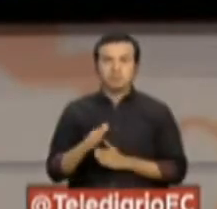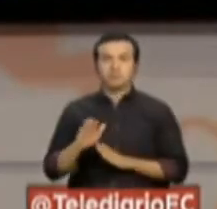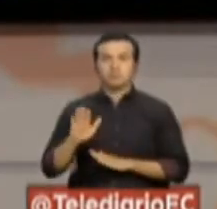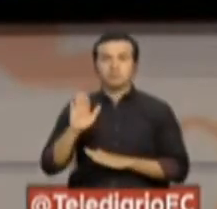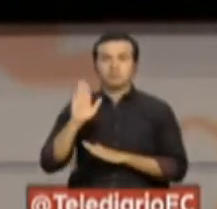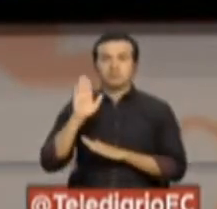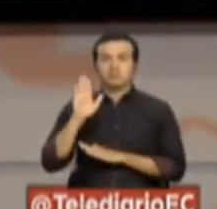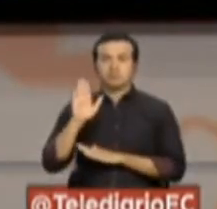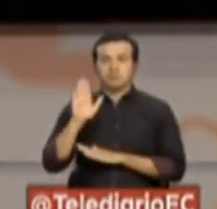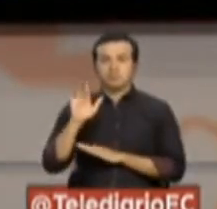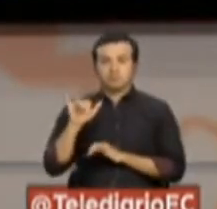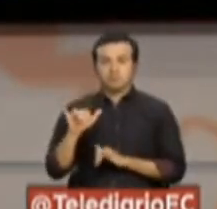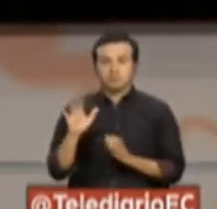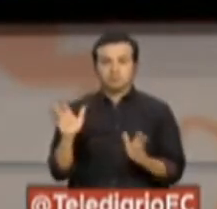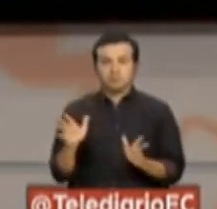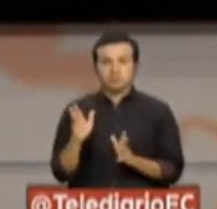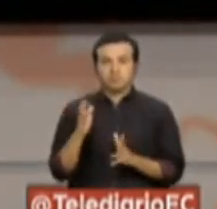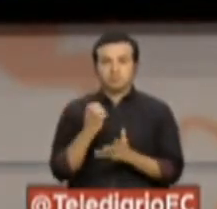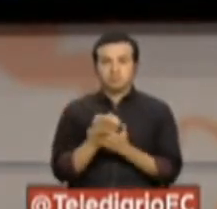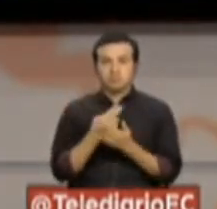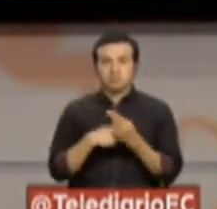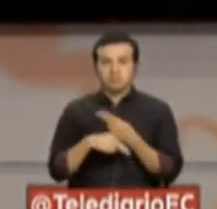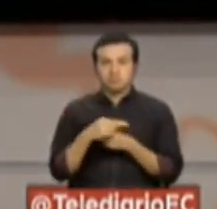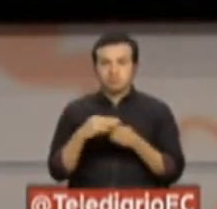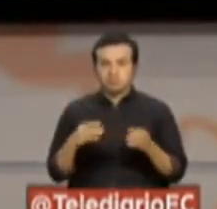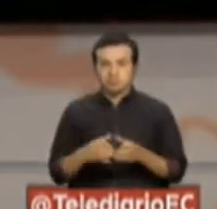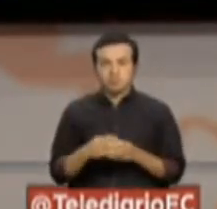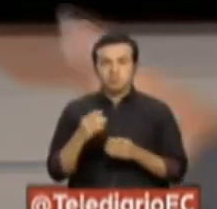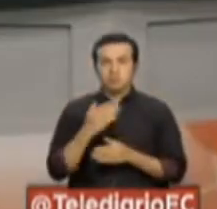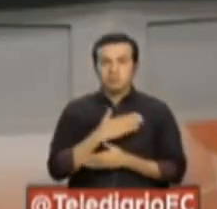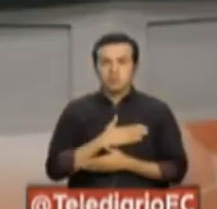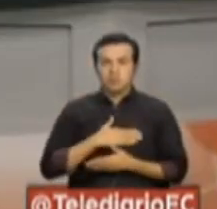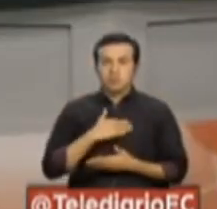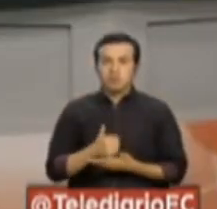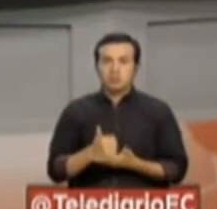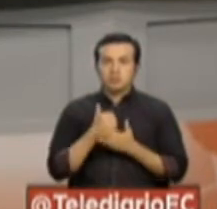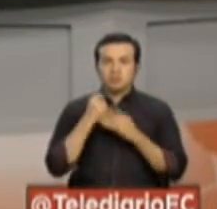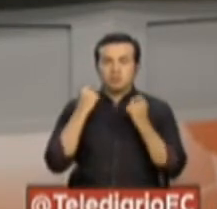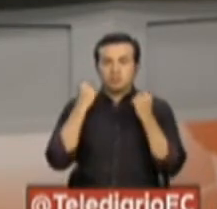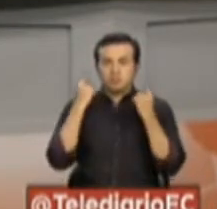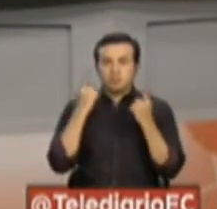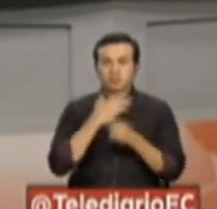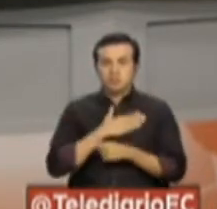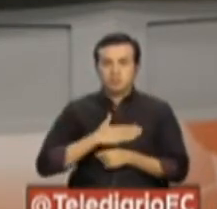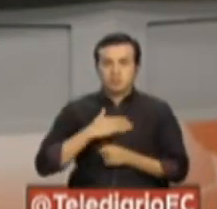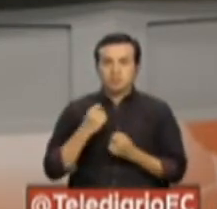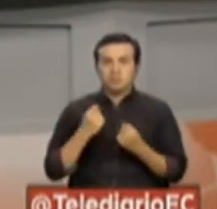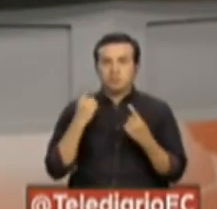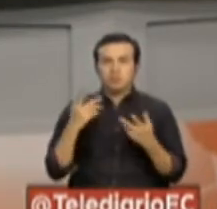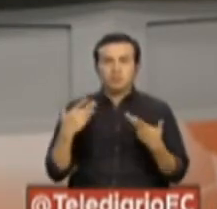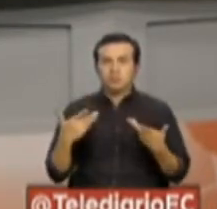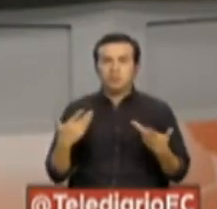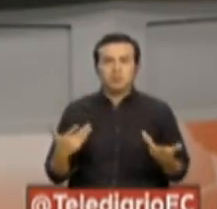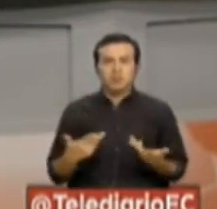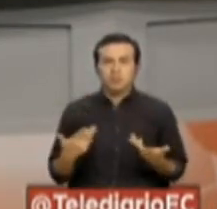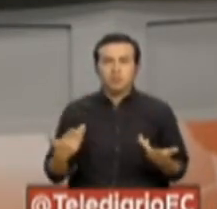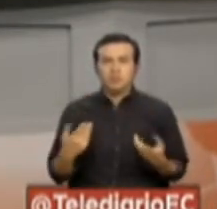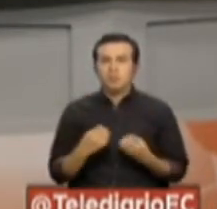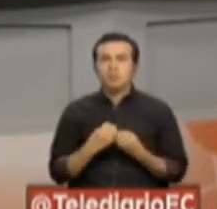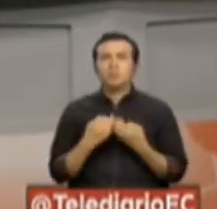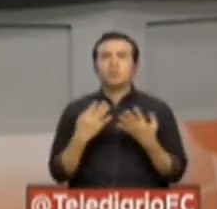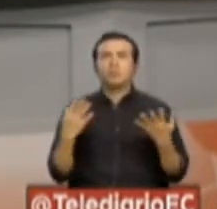prometido fomento a la economía popular y solidaria. Ayúdenos a entender, y a nuestros televidentes, por favor, ¿de qué estamos hablando?